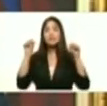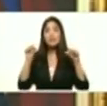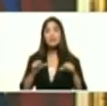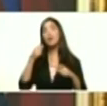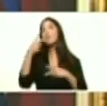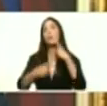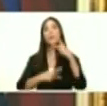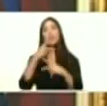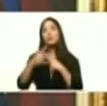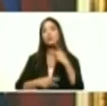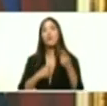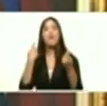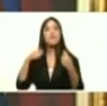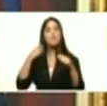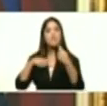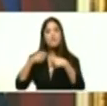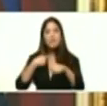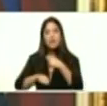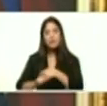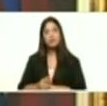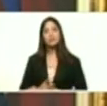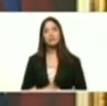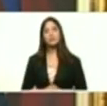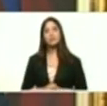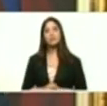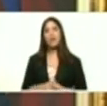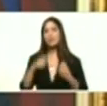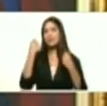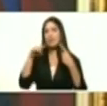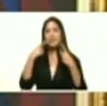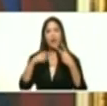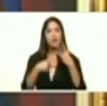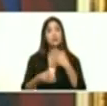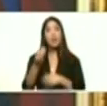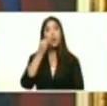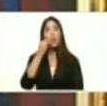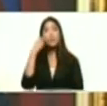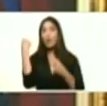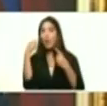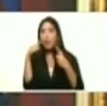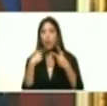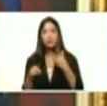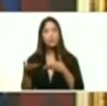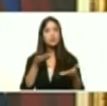producción, distribución, comercialización de los alimentos y otros servicios